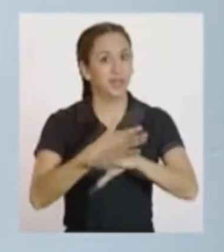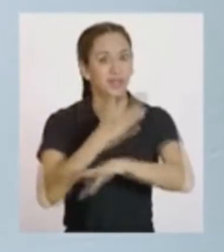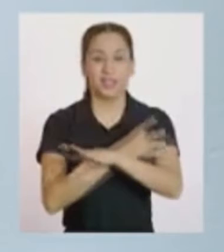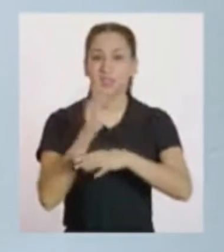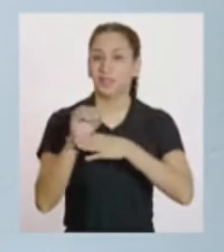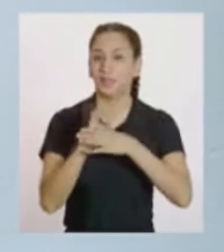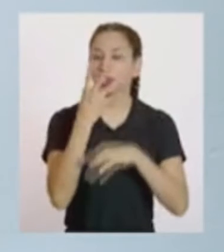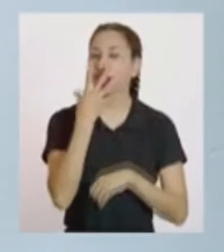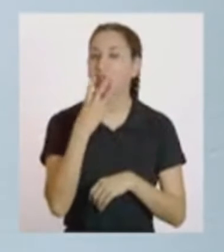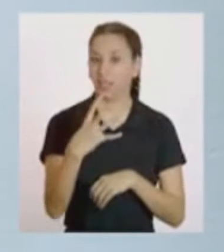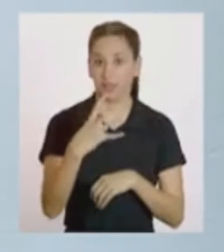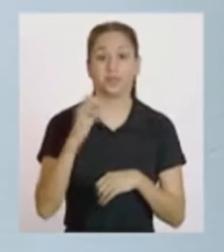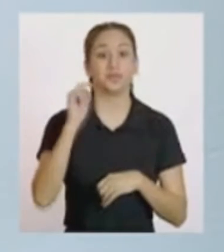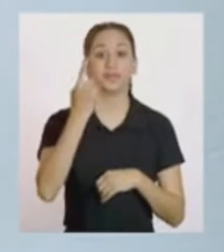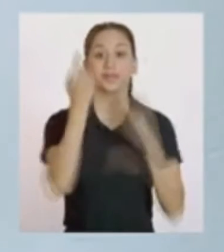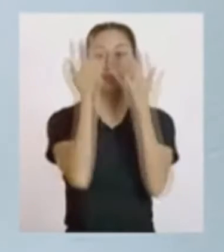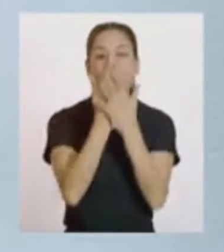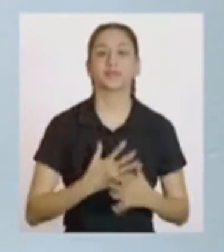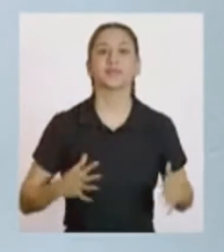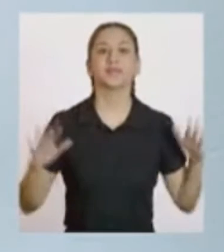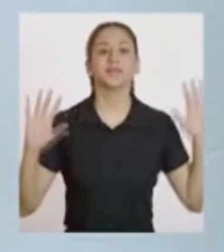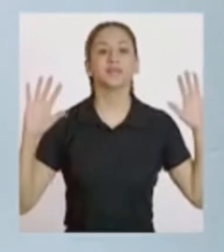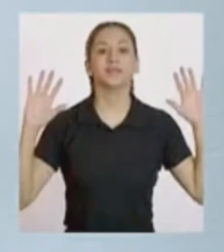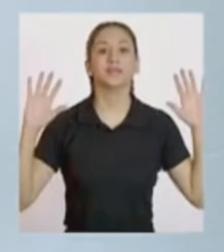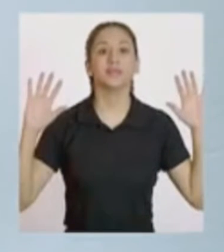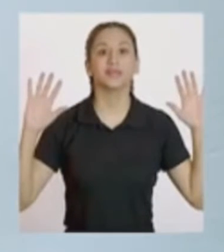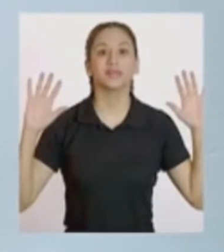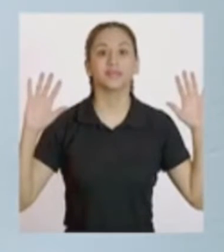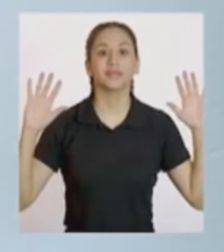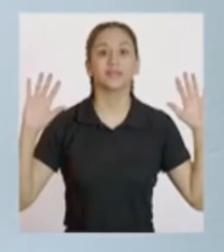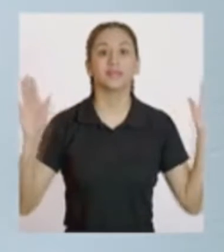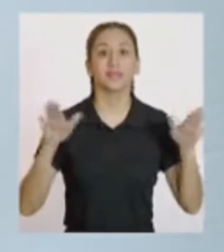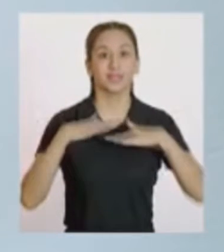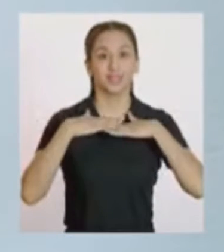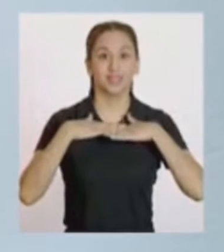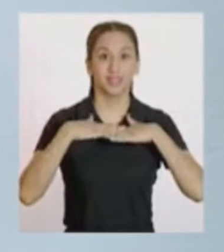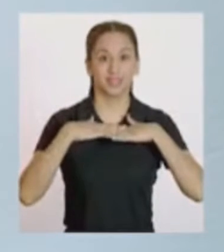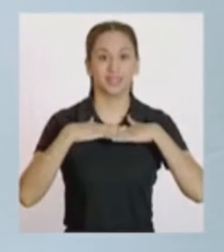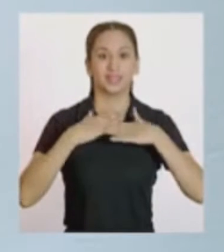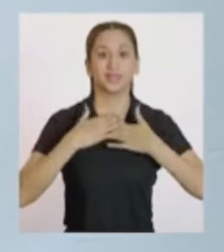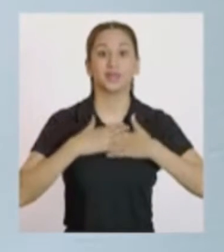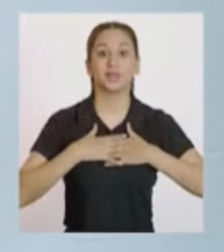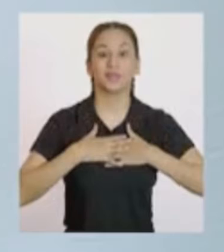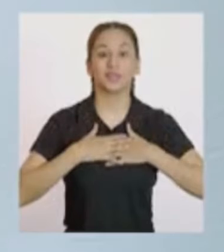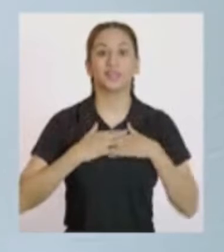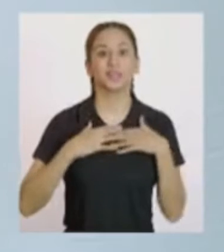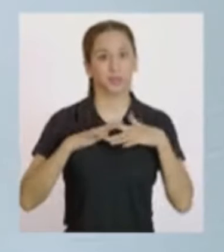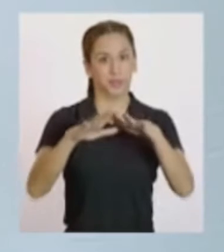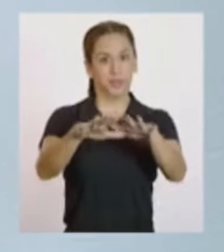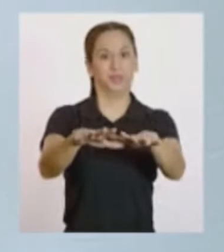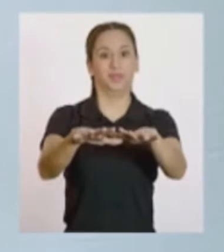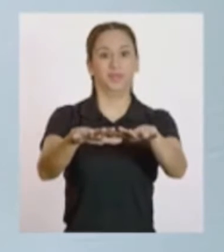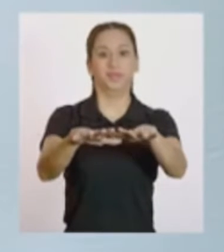un breve calentamiento. Voy a estirar los brazos. Voy a pasar por el centro del pecho hacia